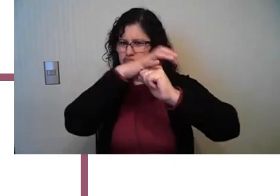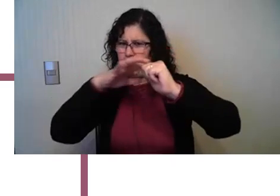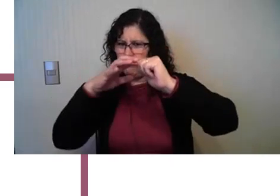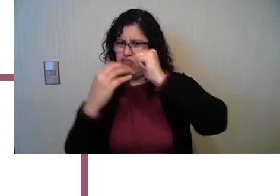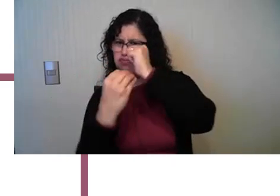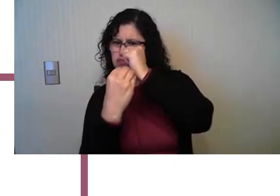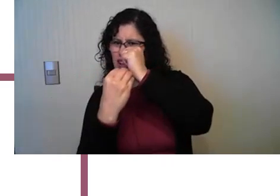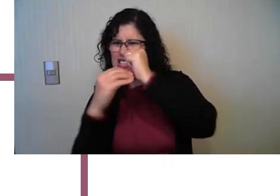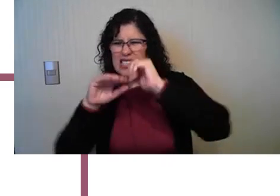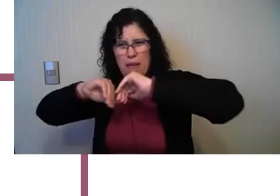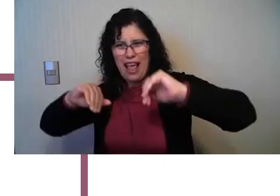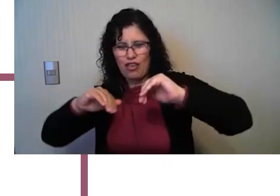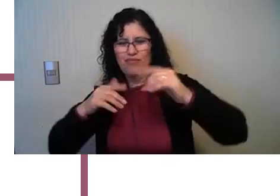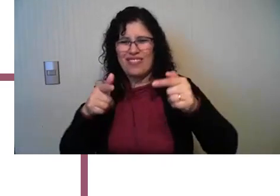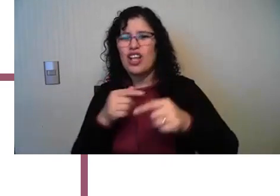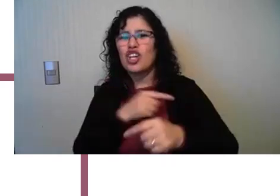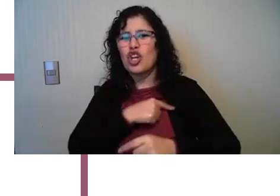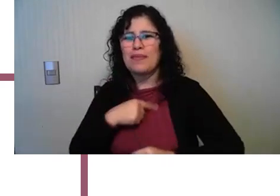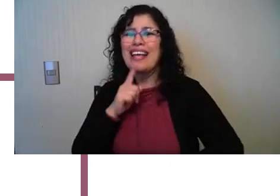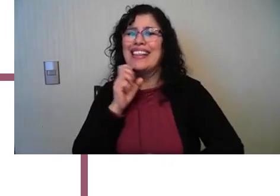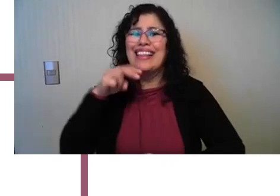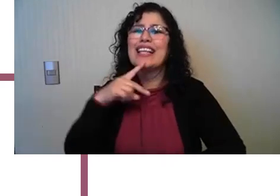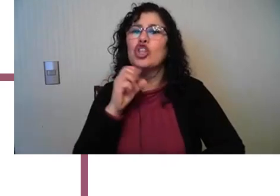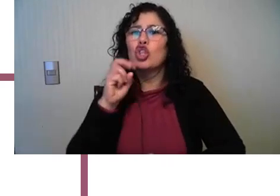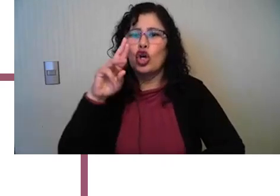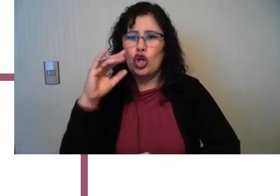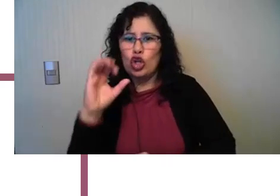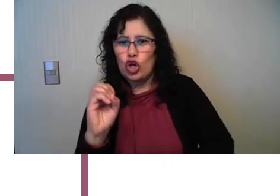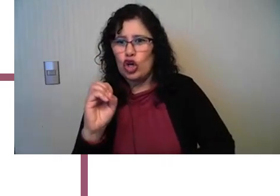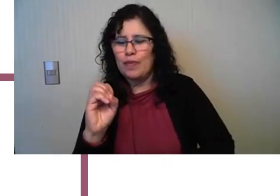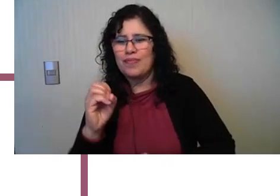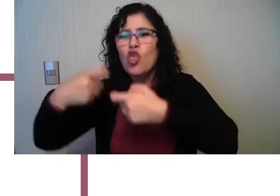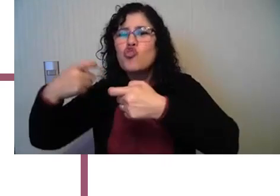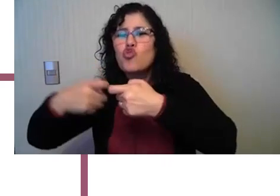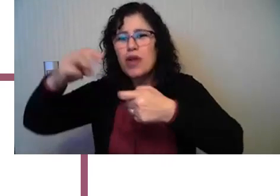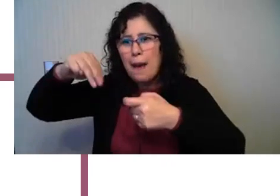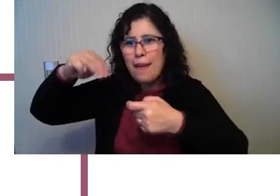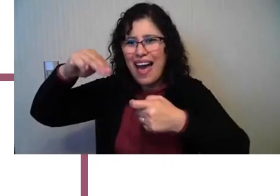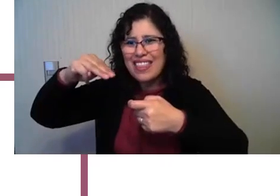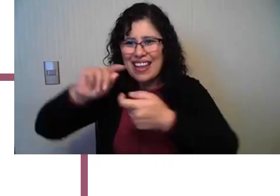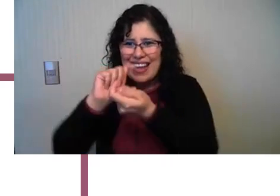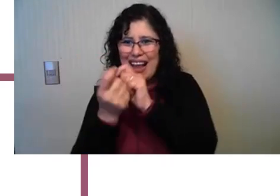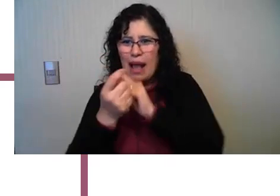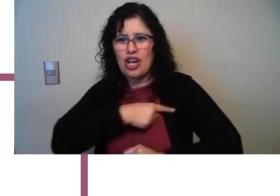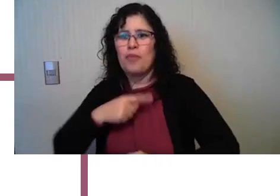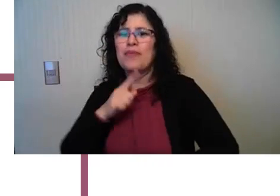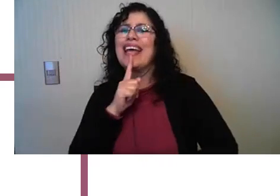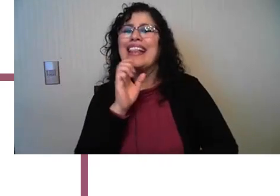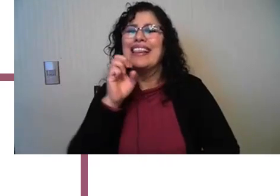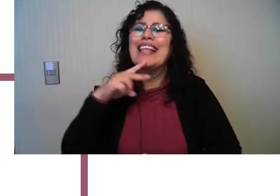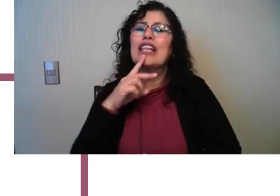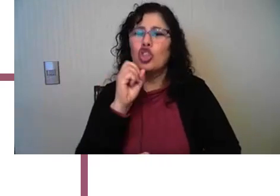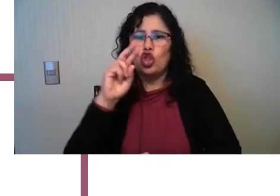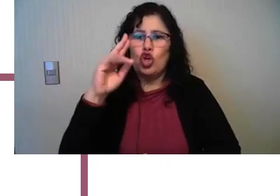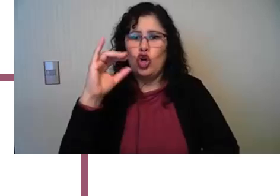desdoblamiento de la dura madre que se llama tentorio. Todo esto son estructuras, que estoy marcando,